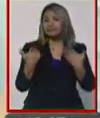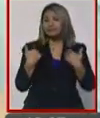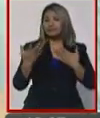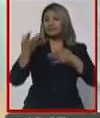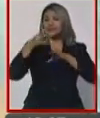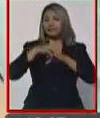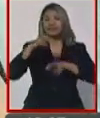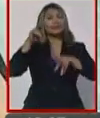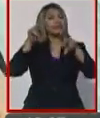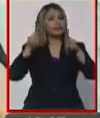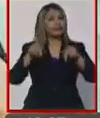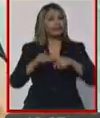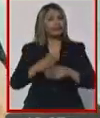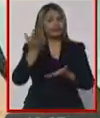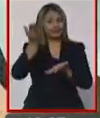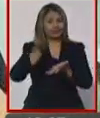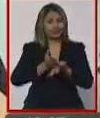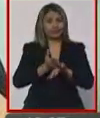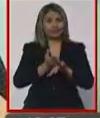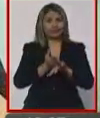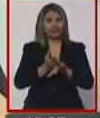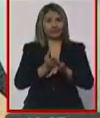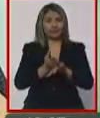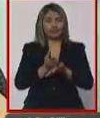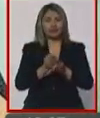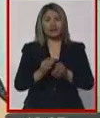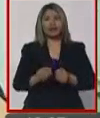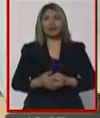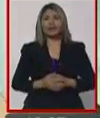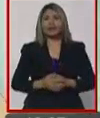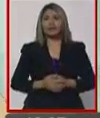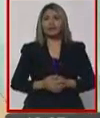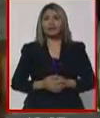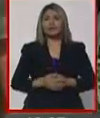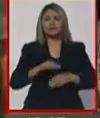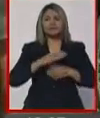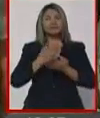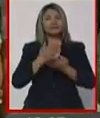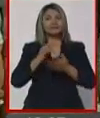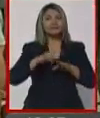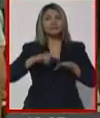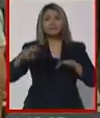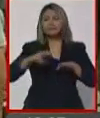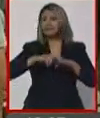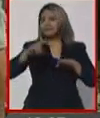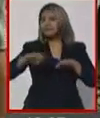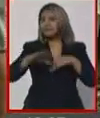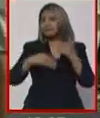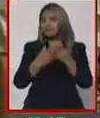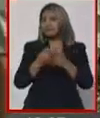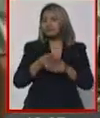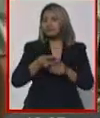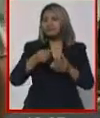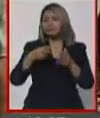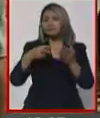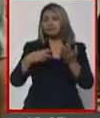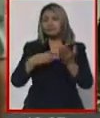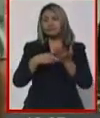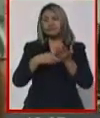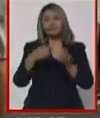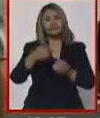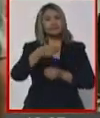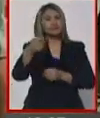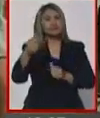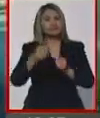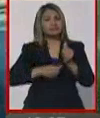llevaba pasajeros y le hicieron parar acá. Y tanto le hicieron bajar todos los pasajeros y hacer la devolución de sus pasajes,